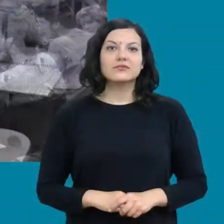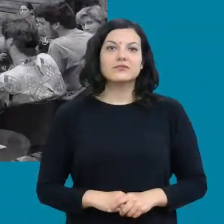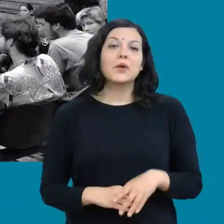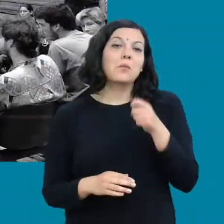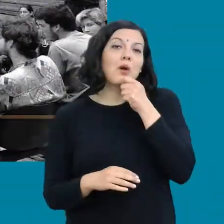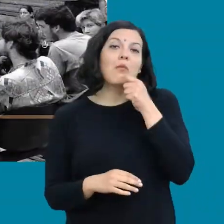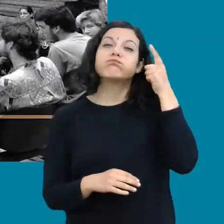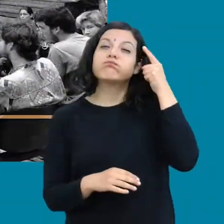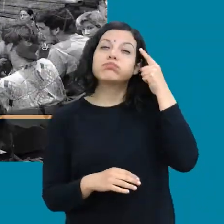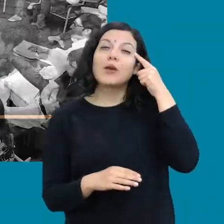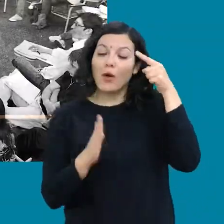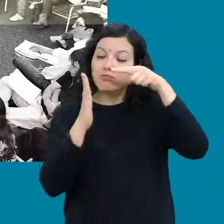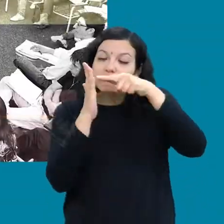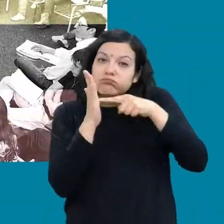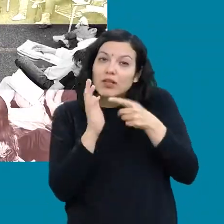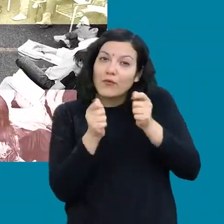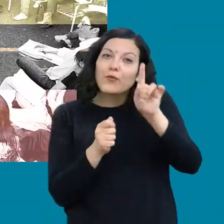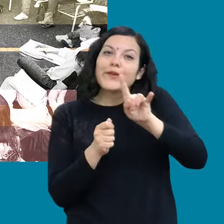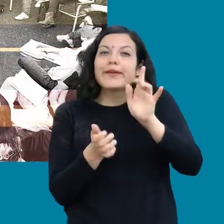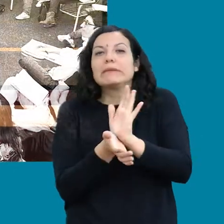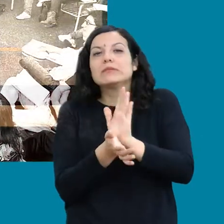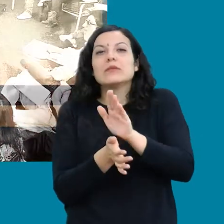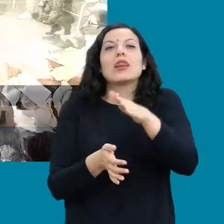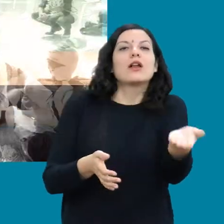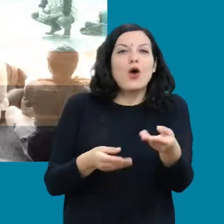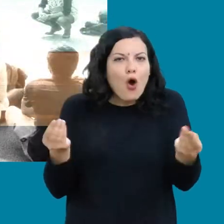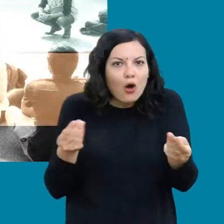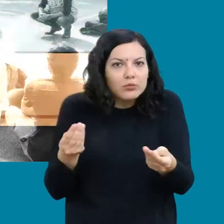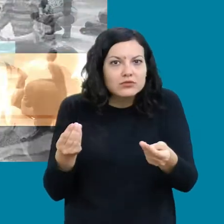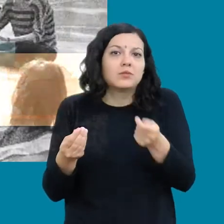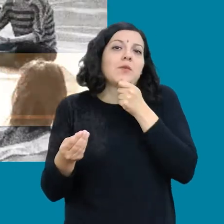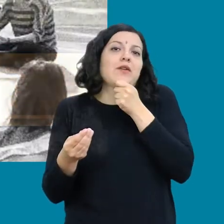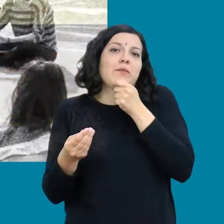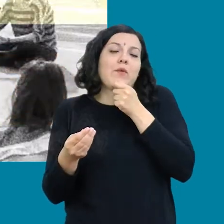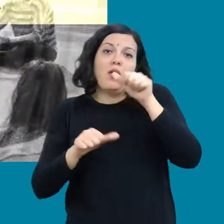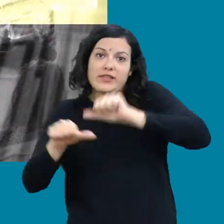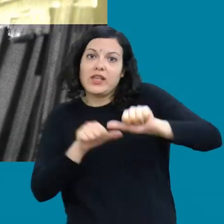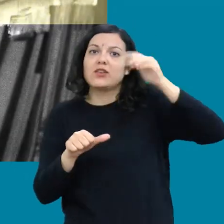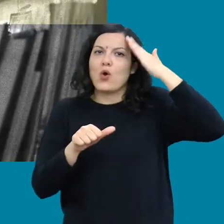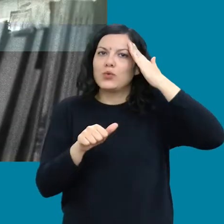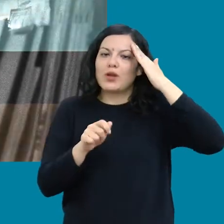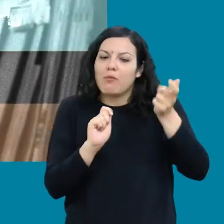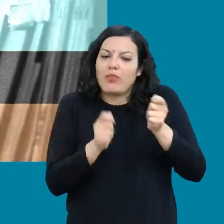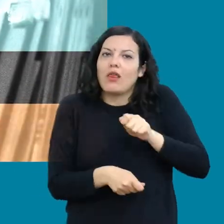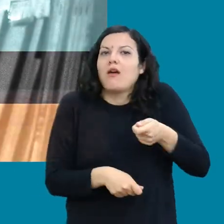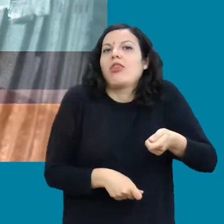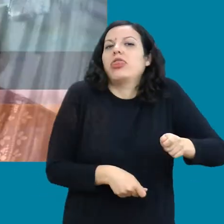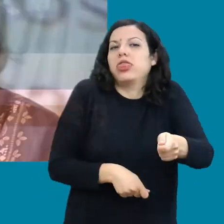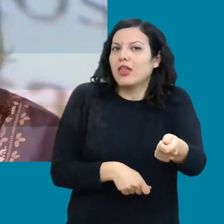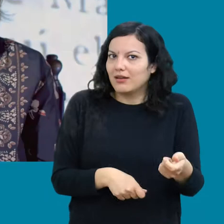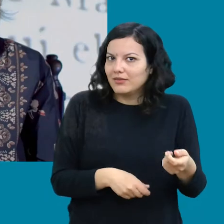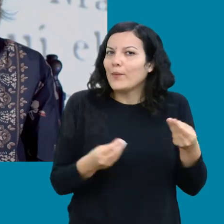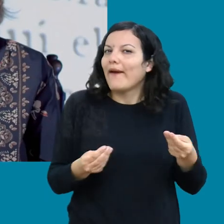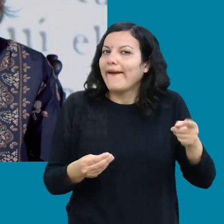Si hablaríamos de cómo traicionar los principios de la reforma, algunos de ellos sería burocratizar la ciencia y la cultura, porque nosotros somos